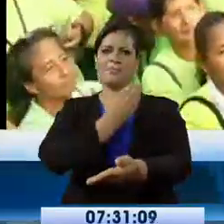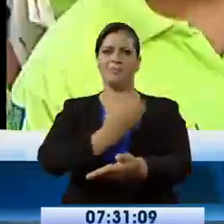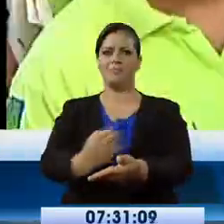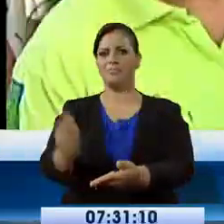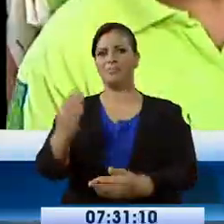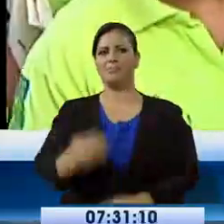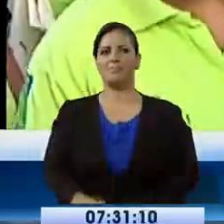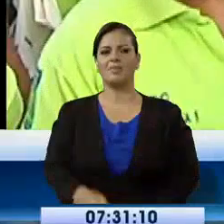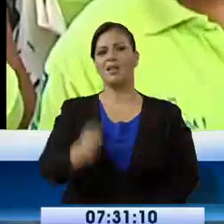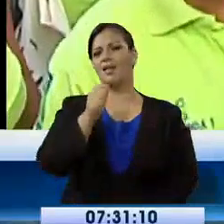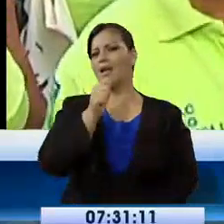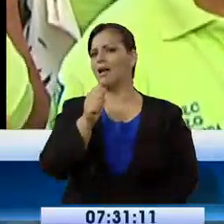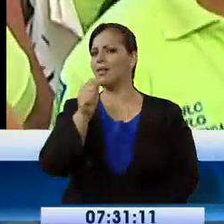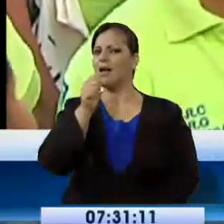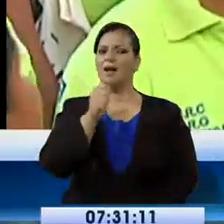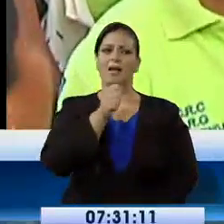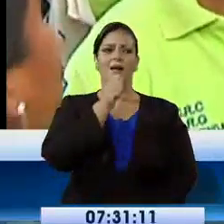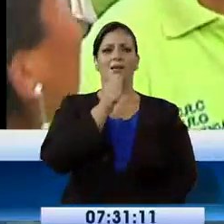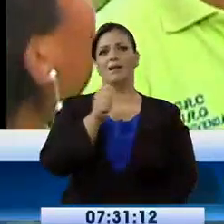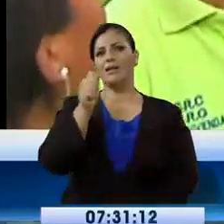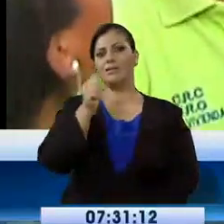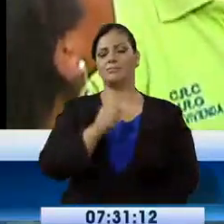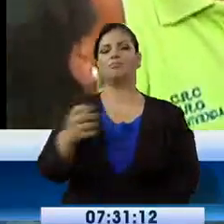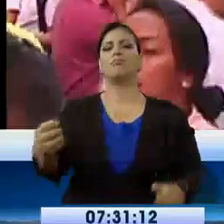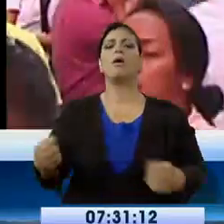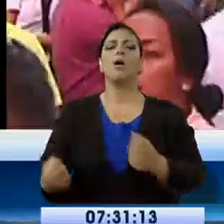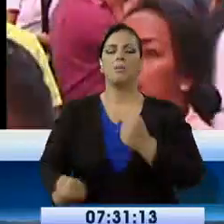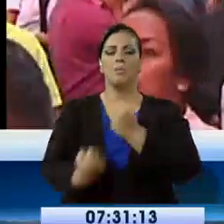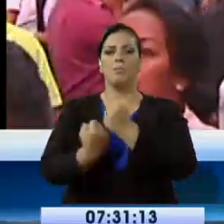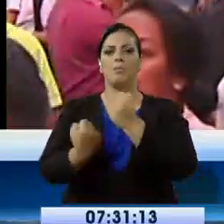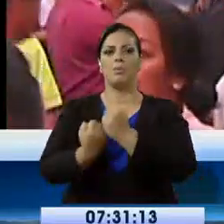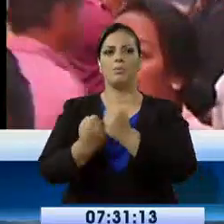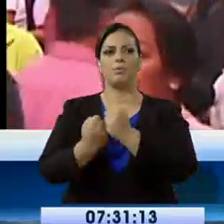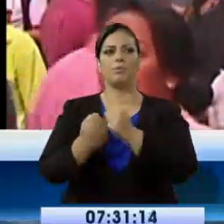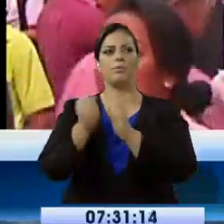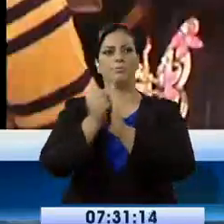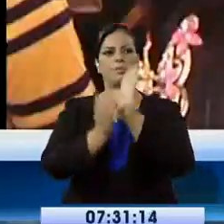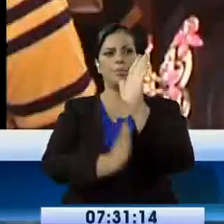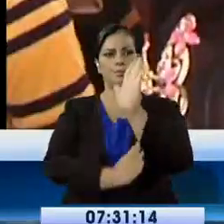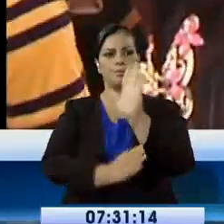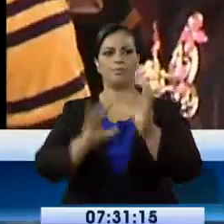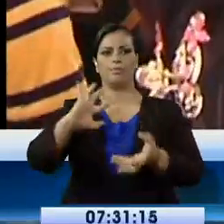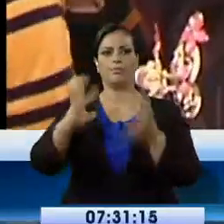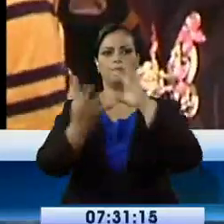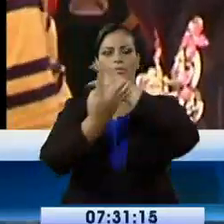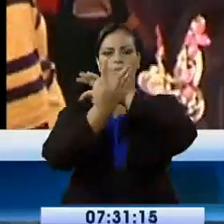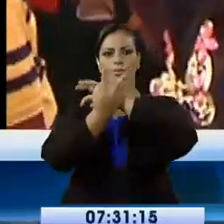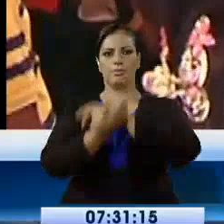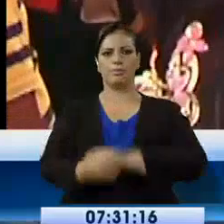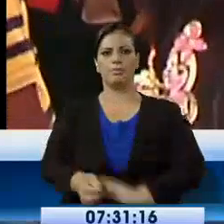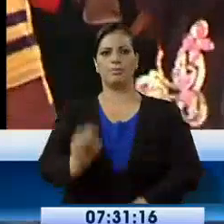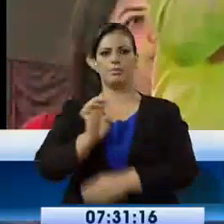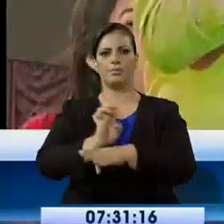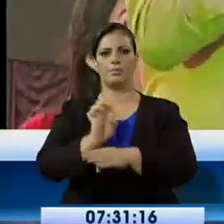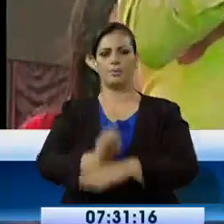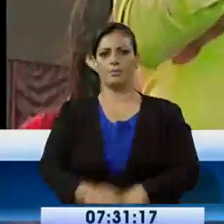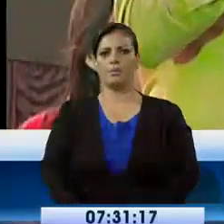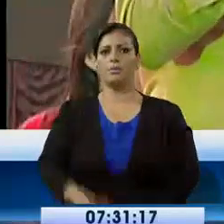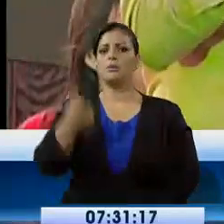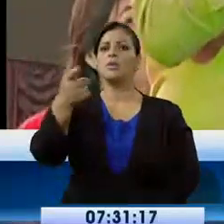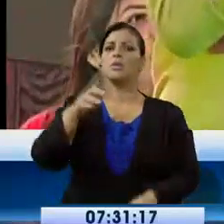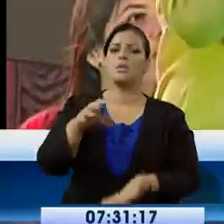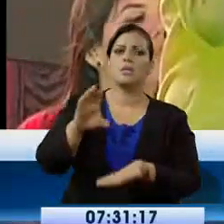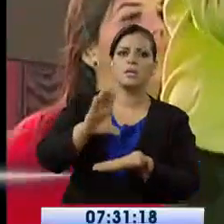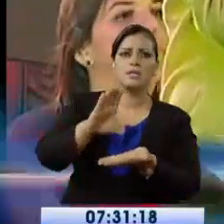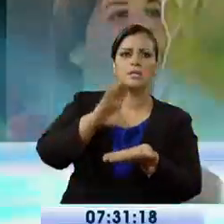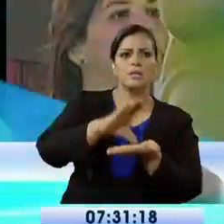el que primó el apoyo al proyecto de Revolución Ciudadana. Seguiremos defendiendo nuestras mejores escuelas, centros de